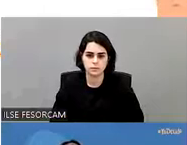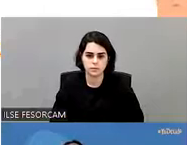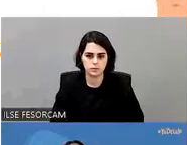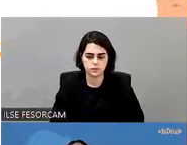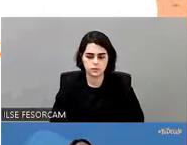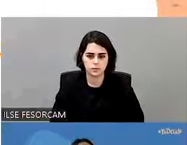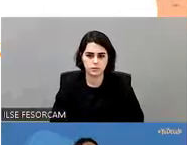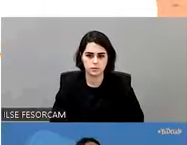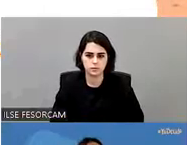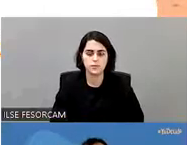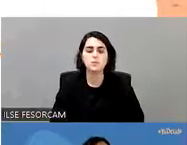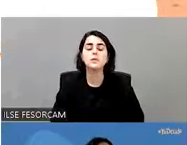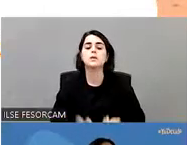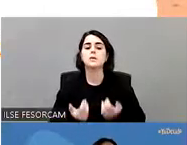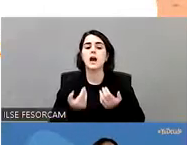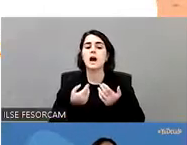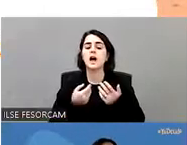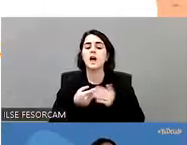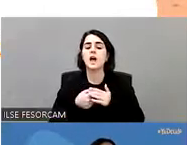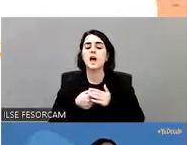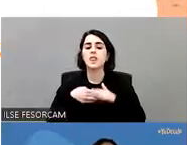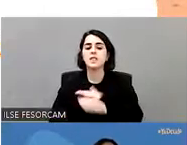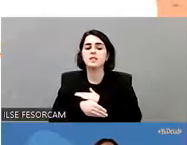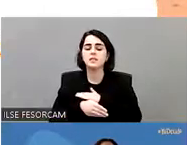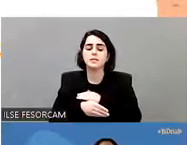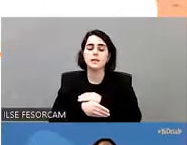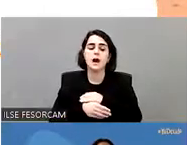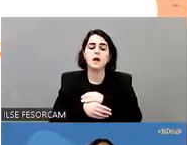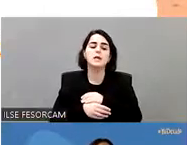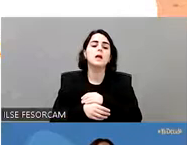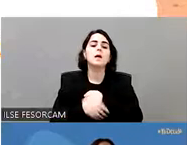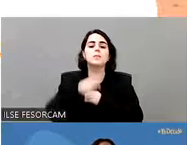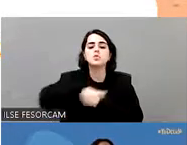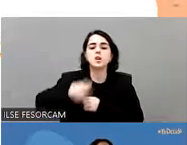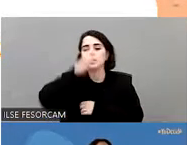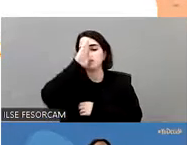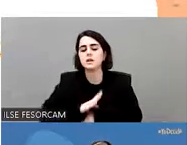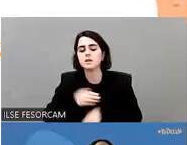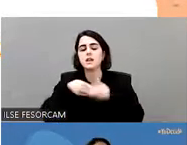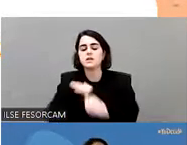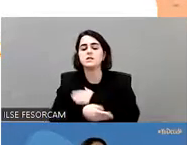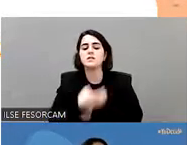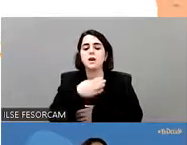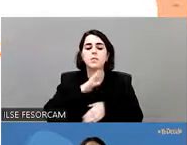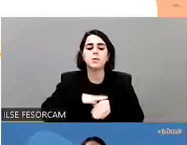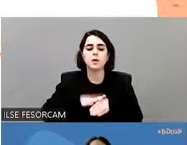niña. ¿Por qué es importante la accesibilidad para personas con parálisis cerebral? Porque sin ello no tendría accesibilidad.